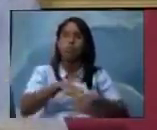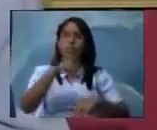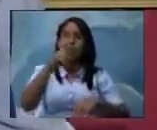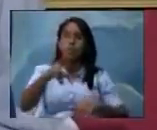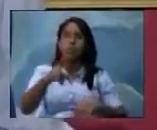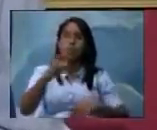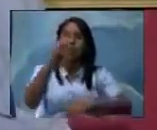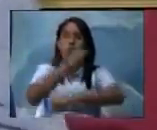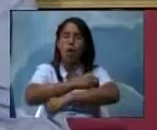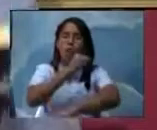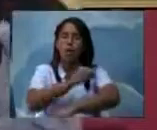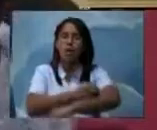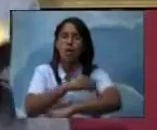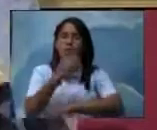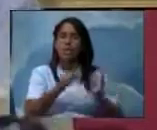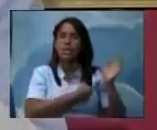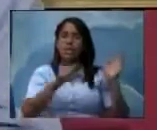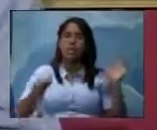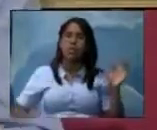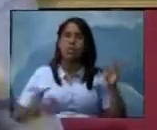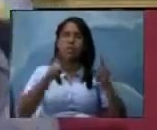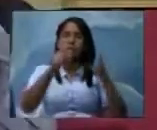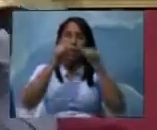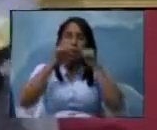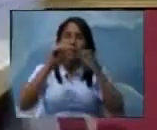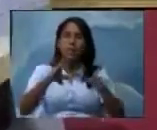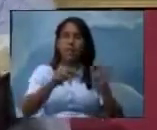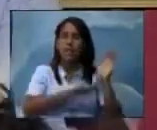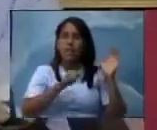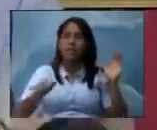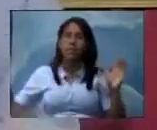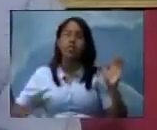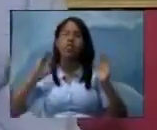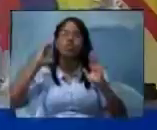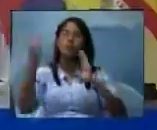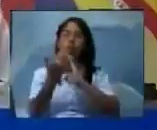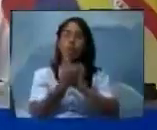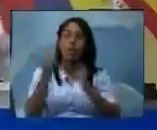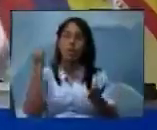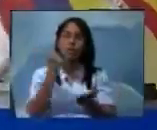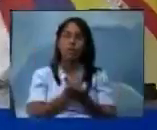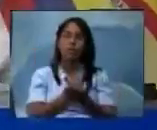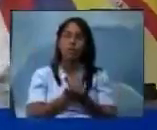porque tú le has obedecido. Que el Señor te bendiga y el Señor te guarde.